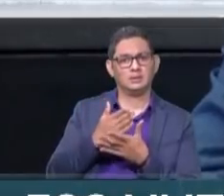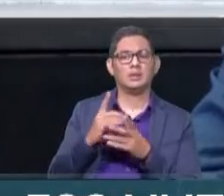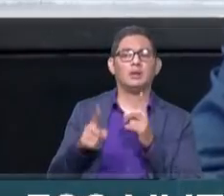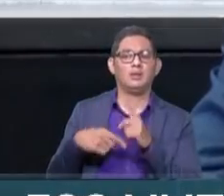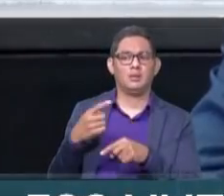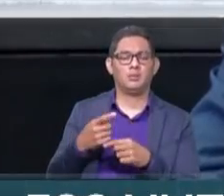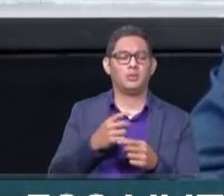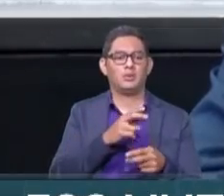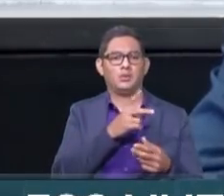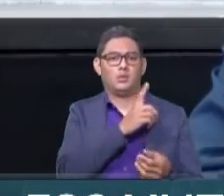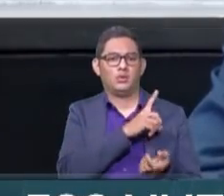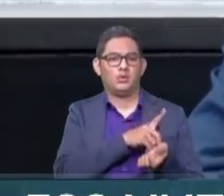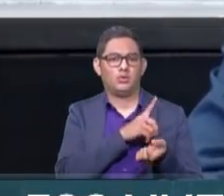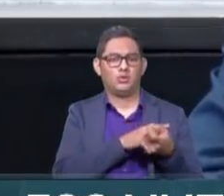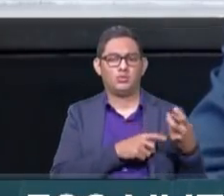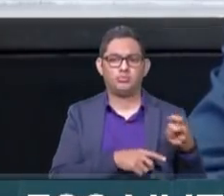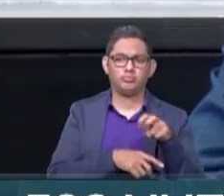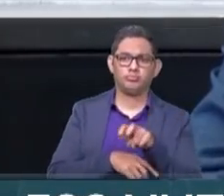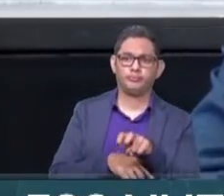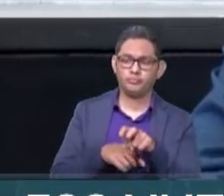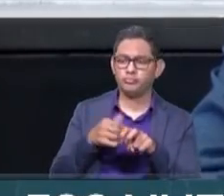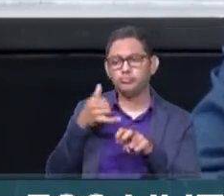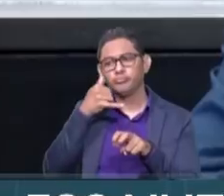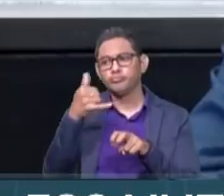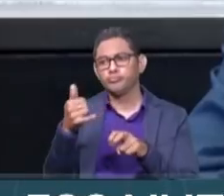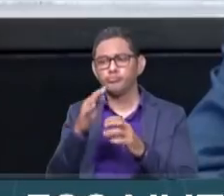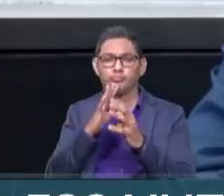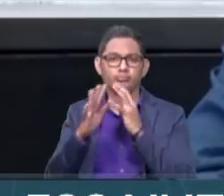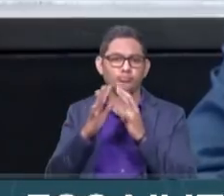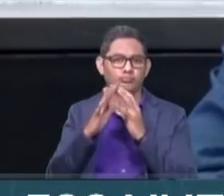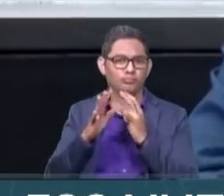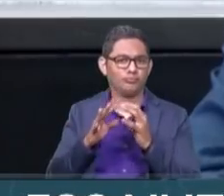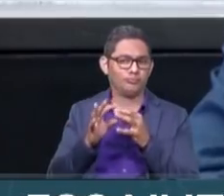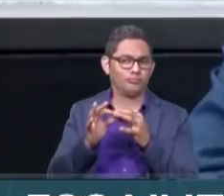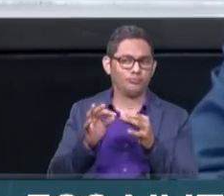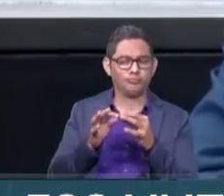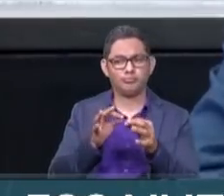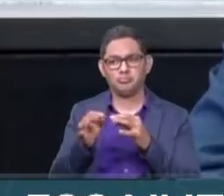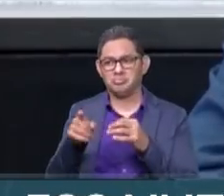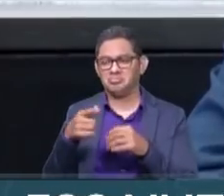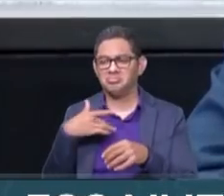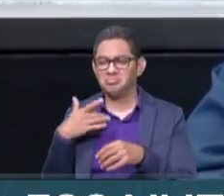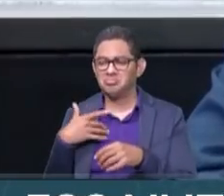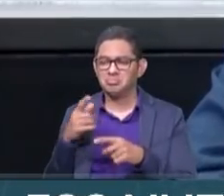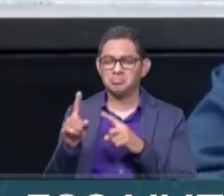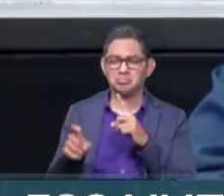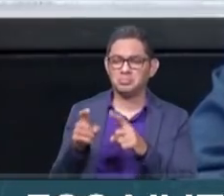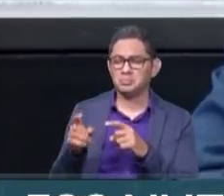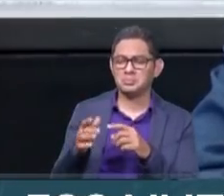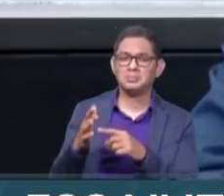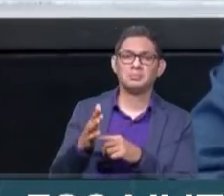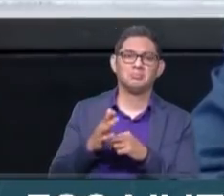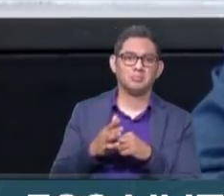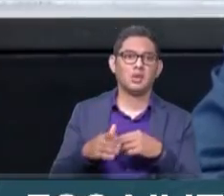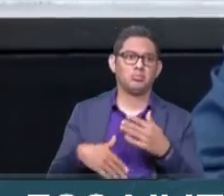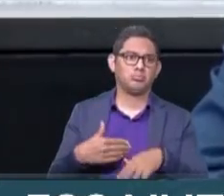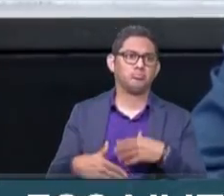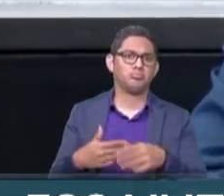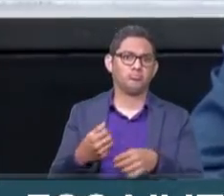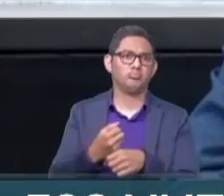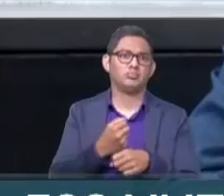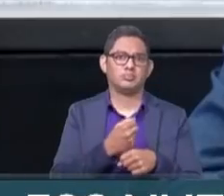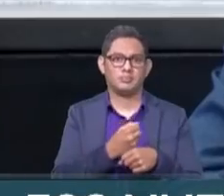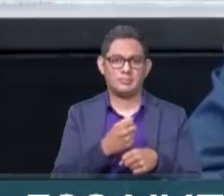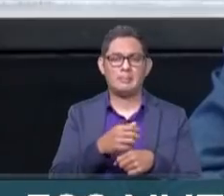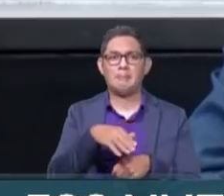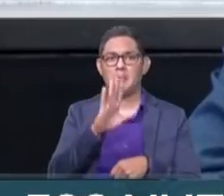base que maneja el sistema de salud de las diferentes regiones, y hemos avanzado grandemente en la